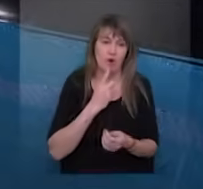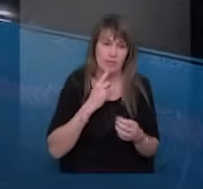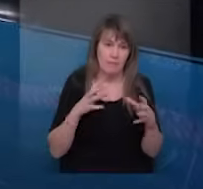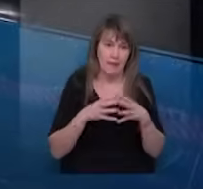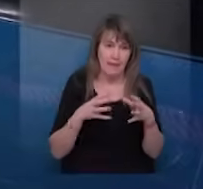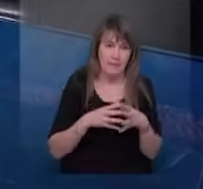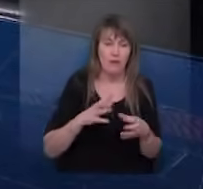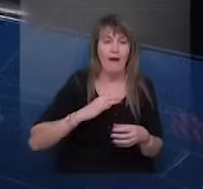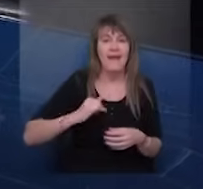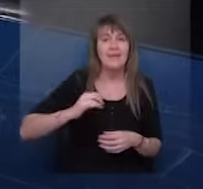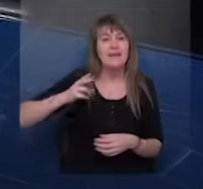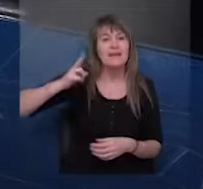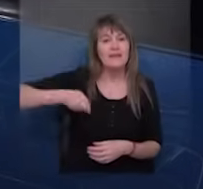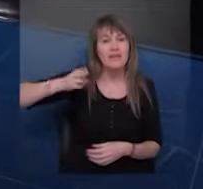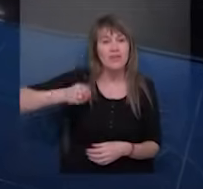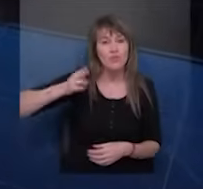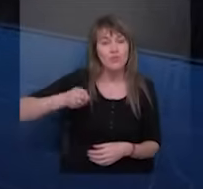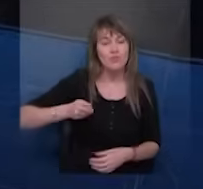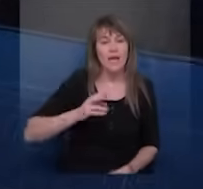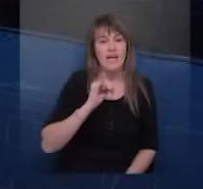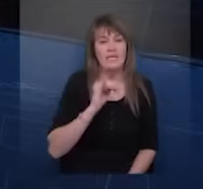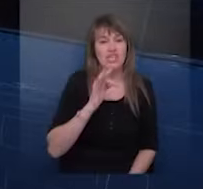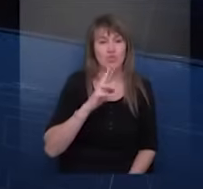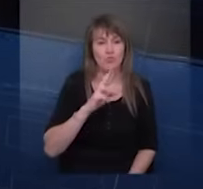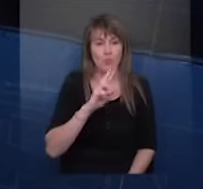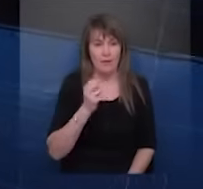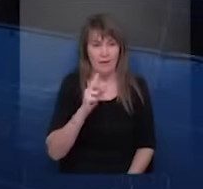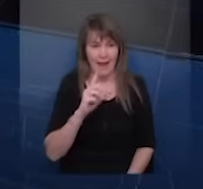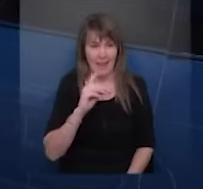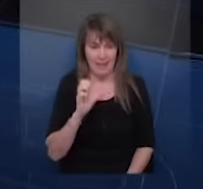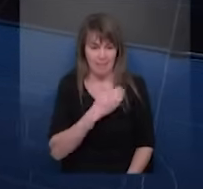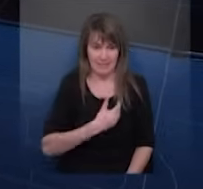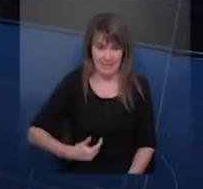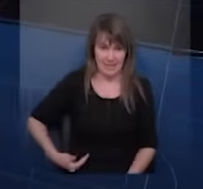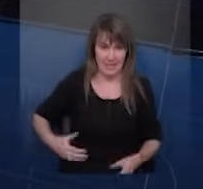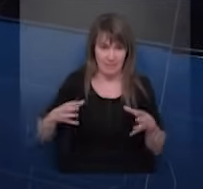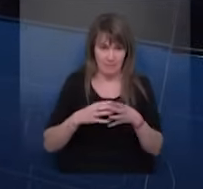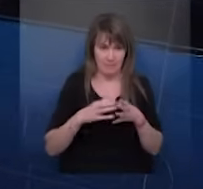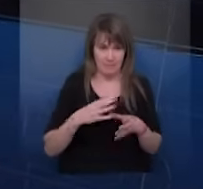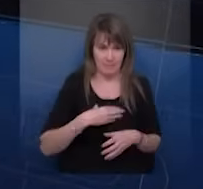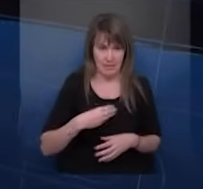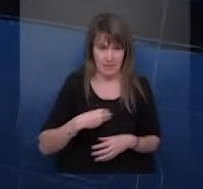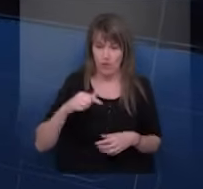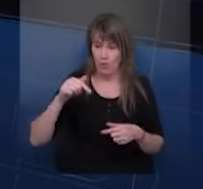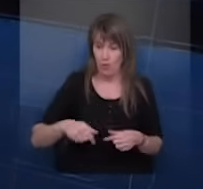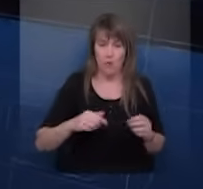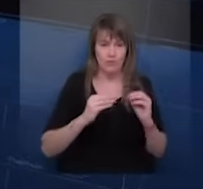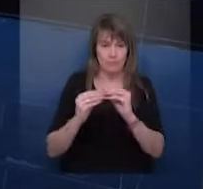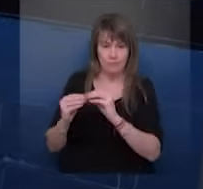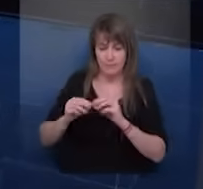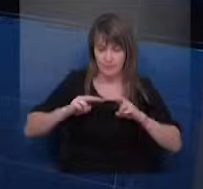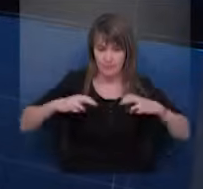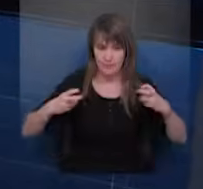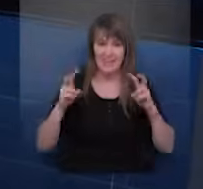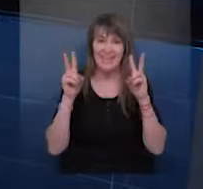generado la renuncia de Pablo y turral en el Partido Nacional hoy con mis compañeros en el living estaremos analizando este y